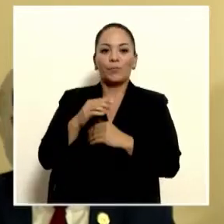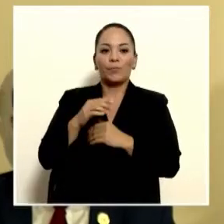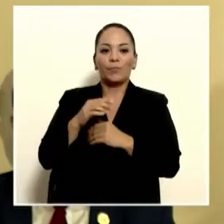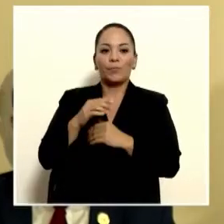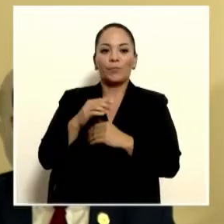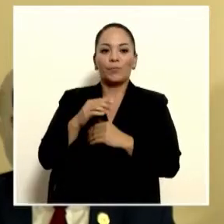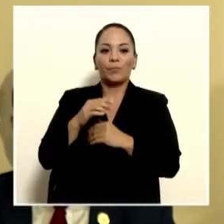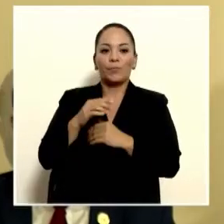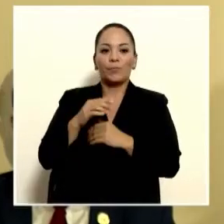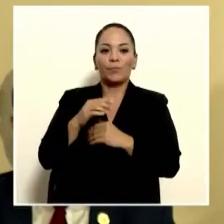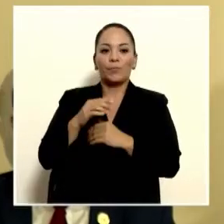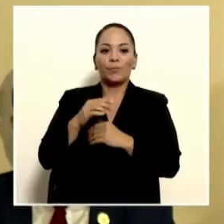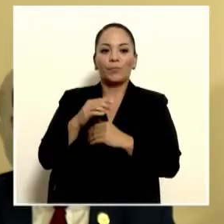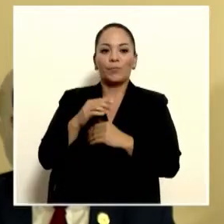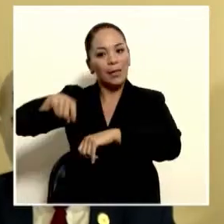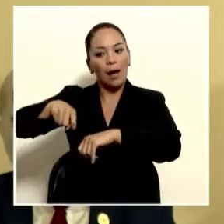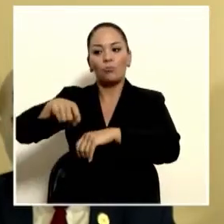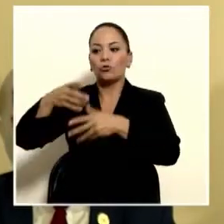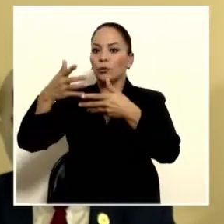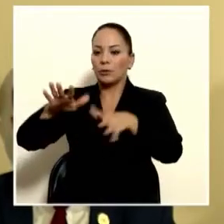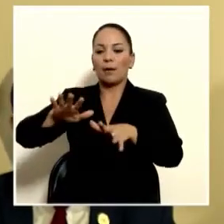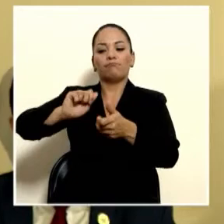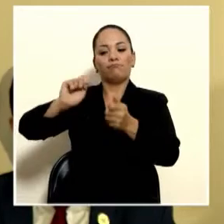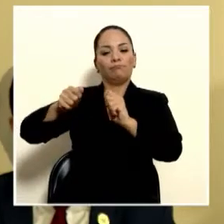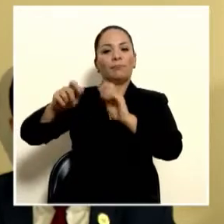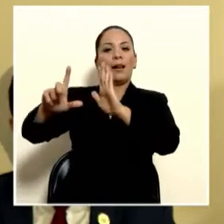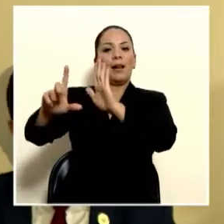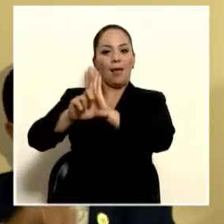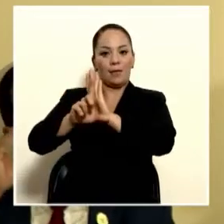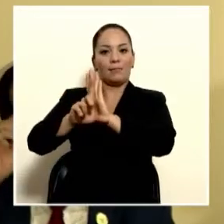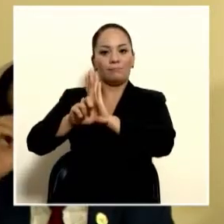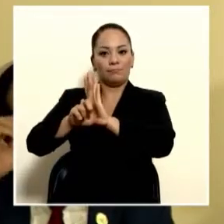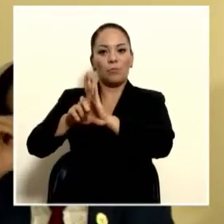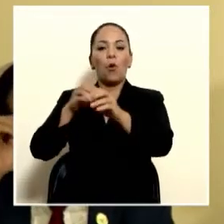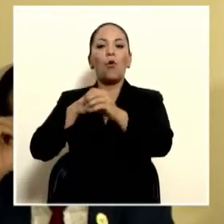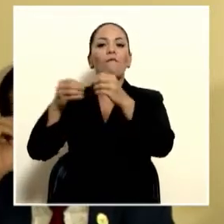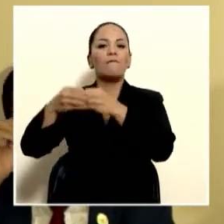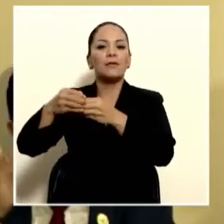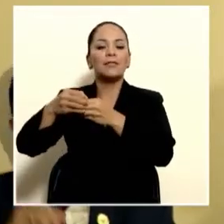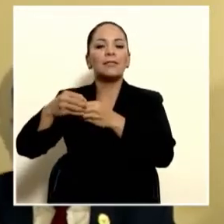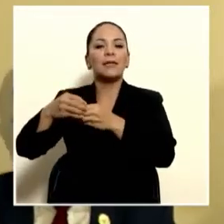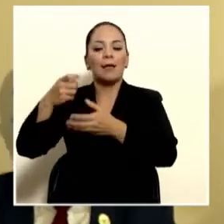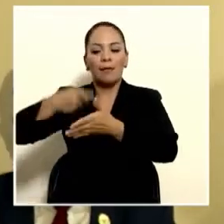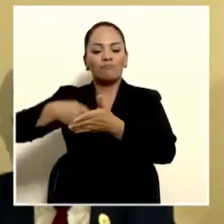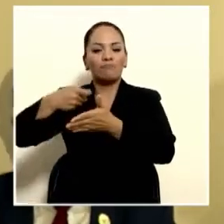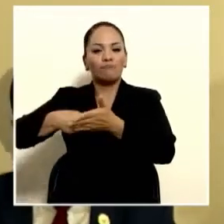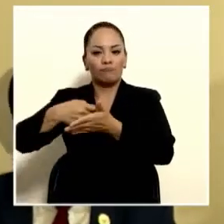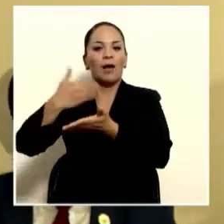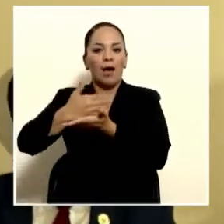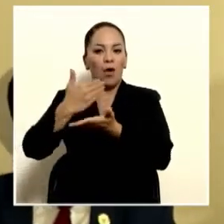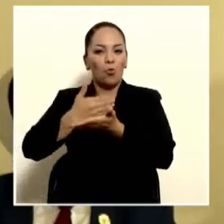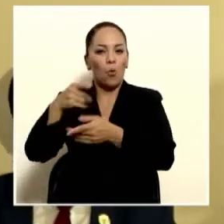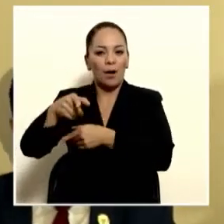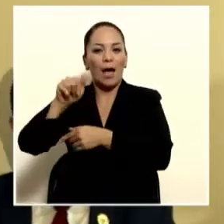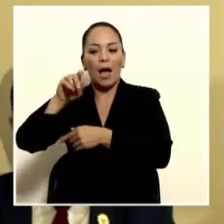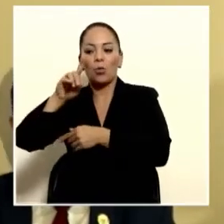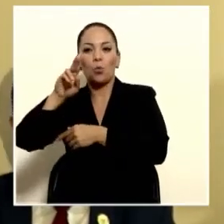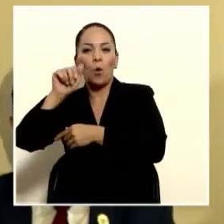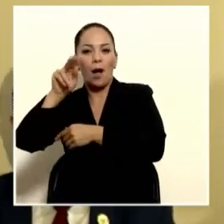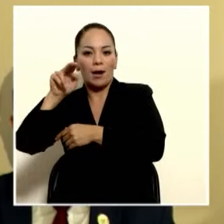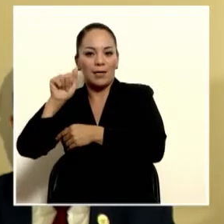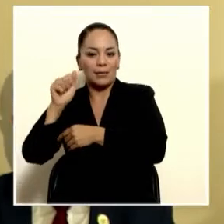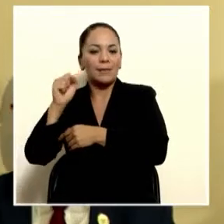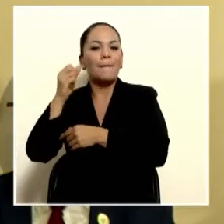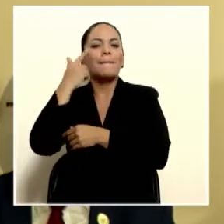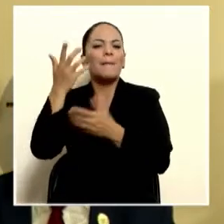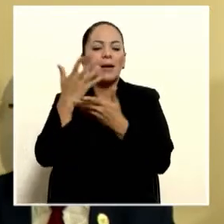que modernicemos la ley de aduanas en Costa Rica con dos objetivos. Primero, facilitar el